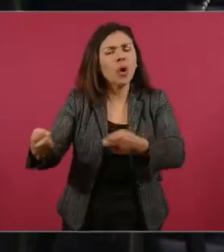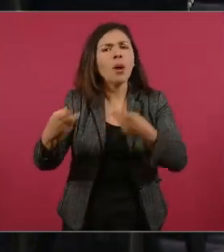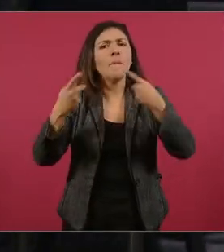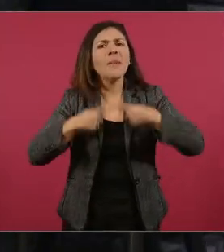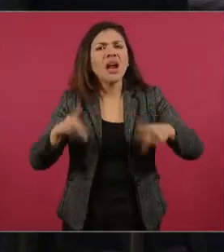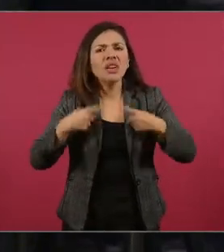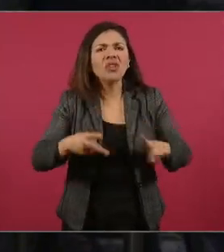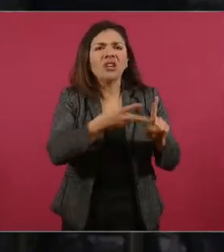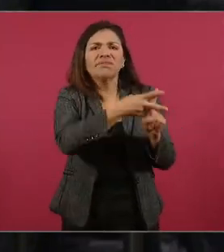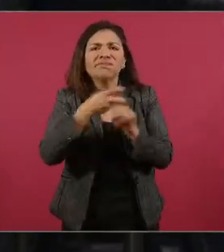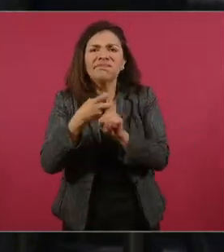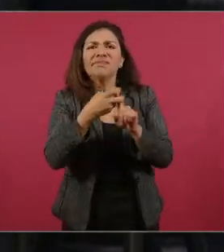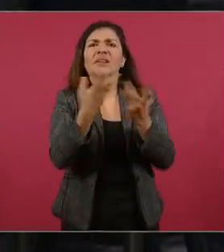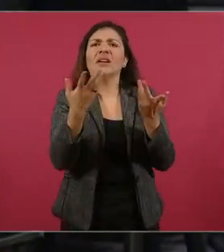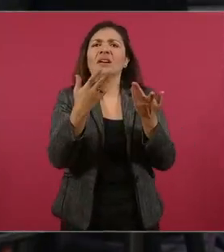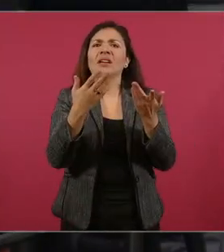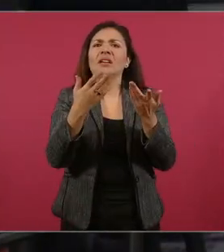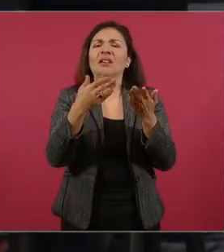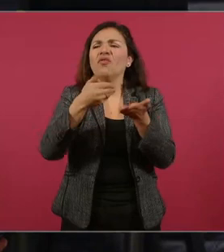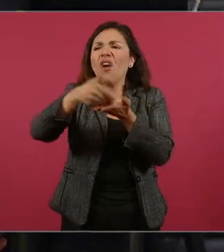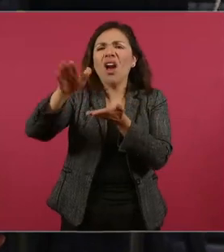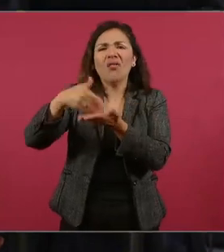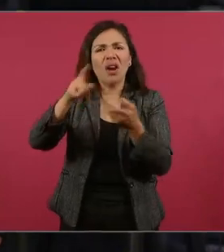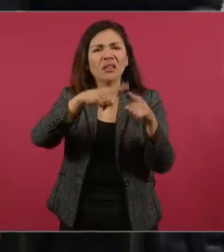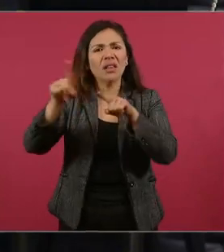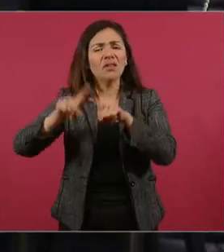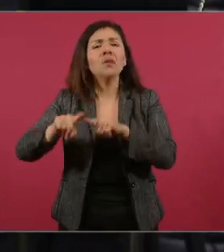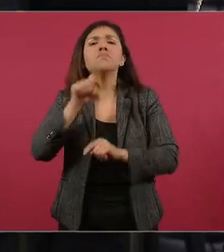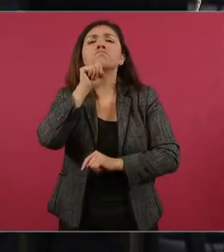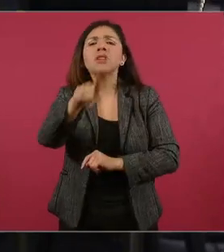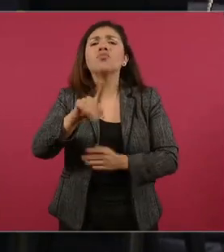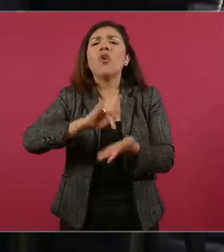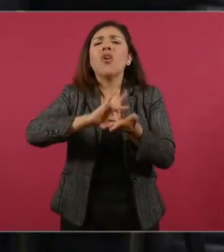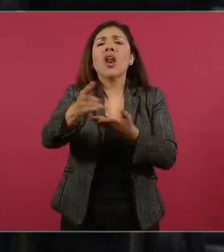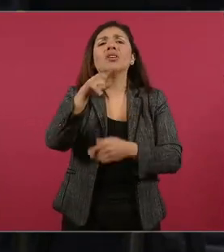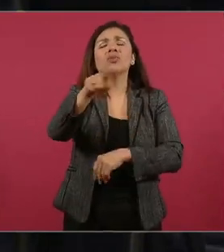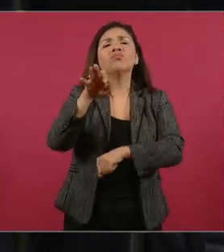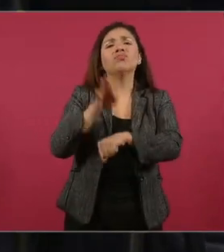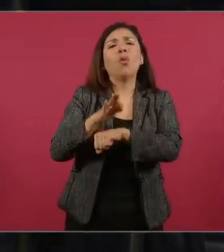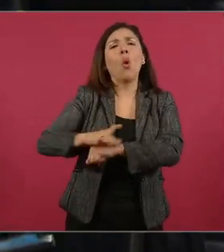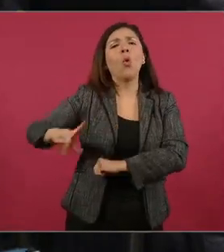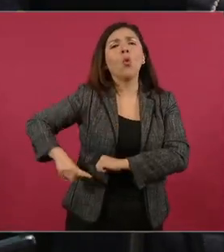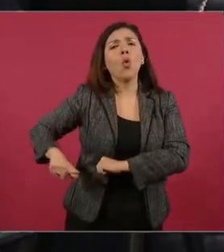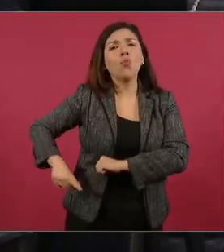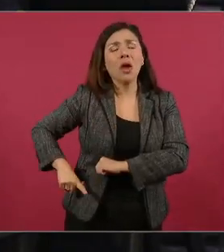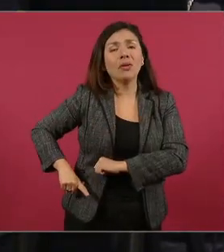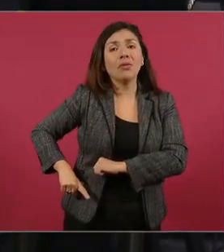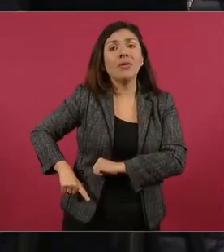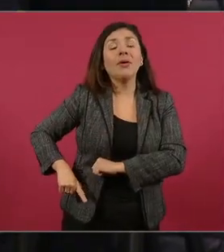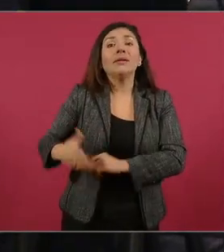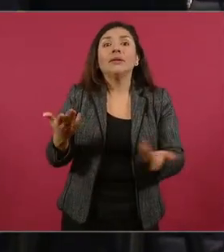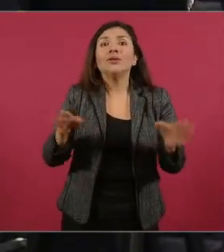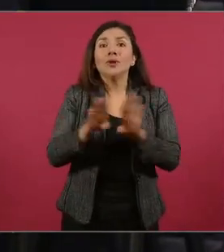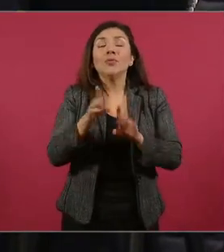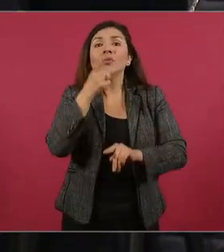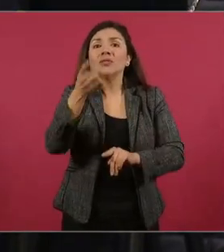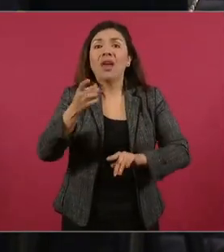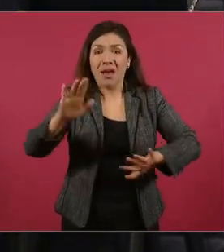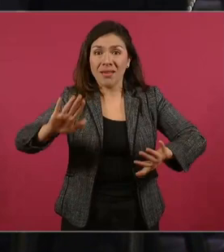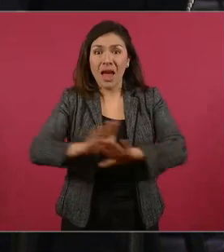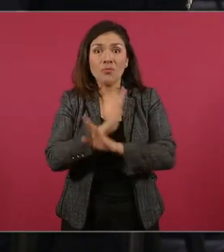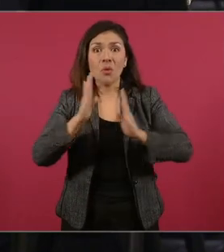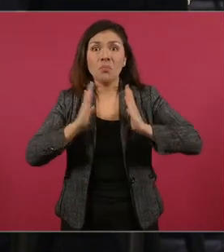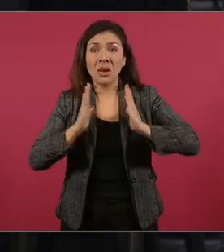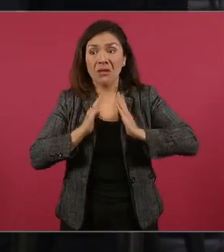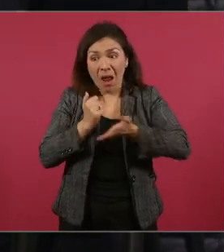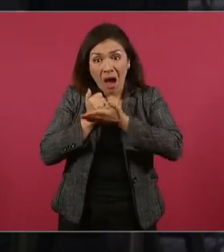desplazamientos, pues van de la mano con lo que se ha permitido desde el gobierno, y que el tema de la remilitarización, como la llaman, no ha servido de